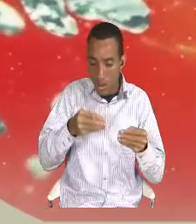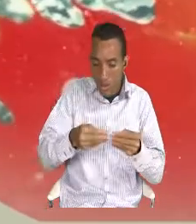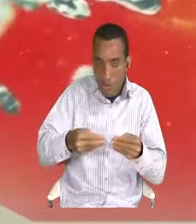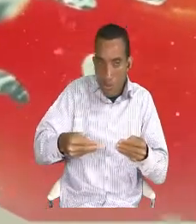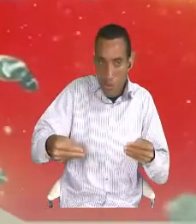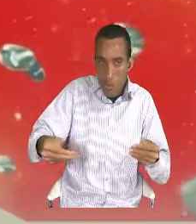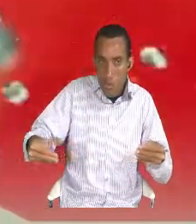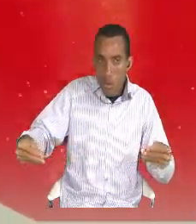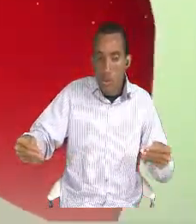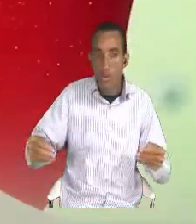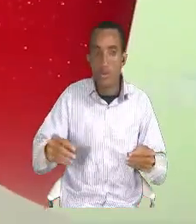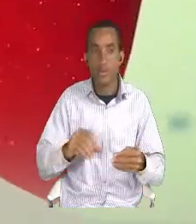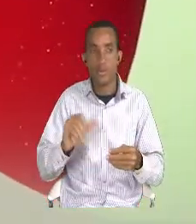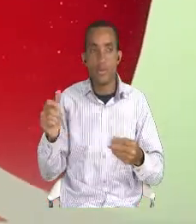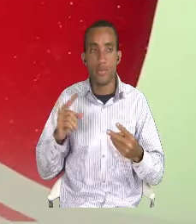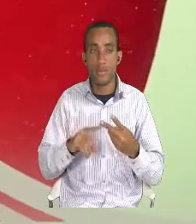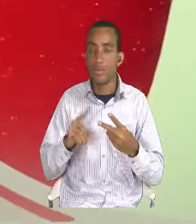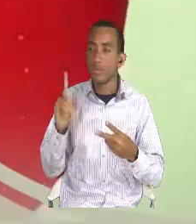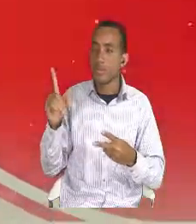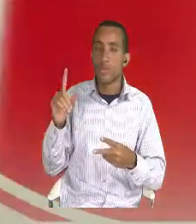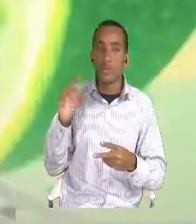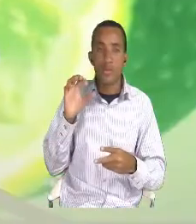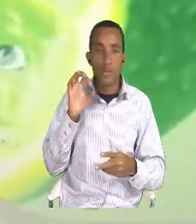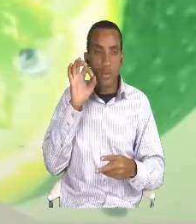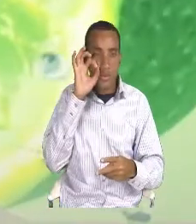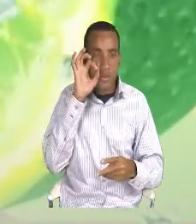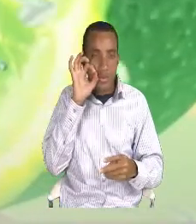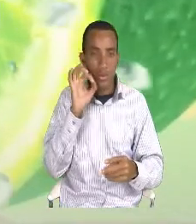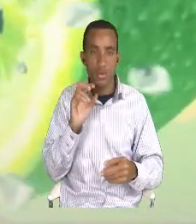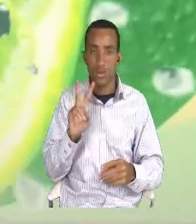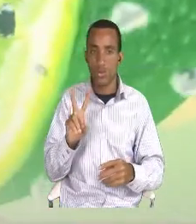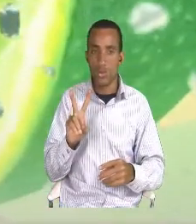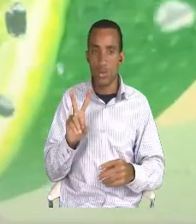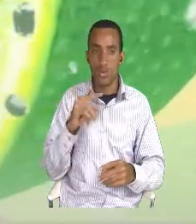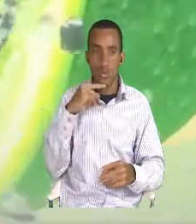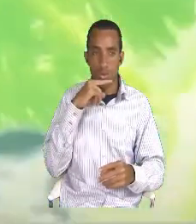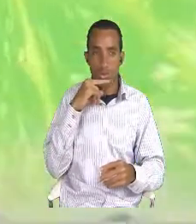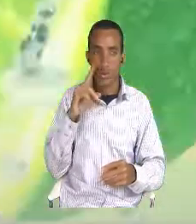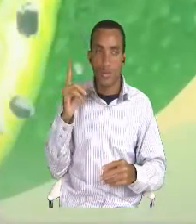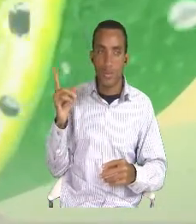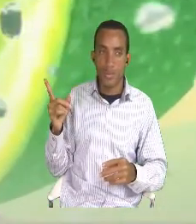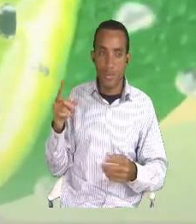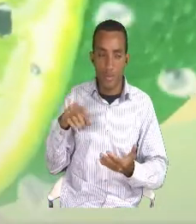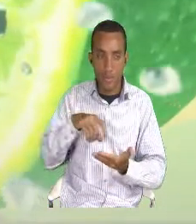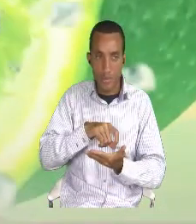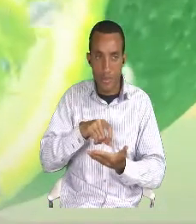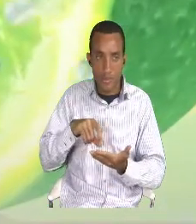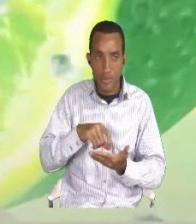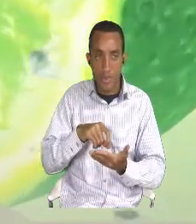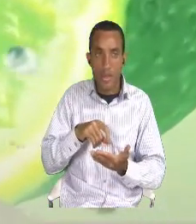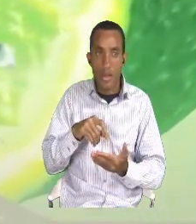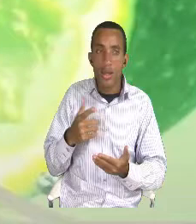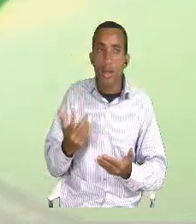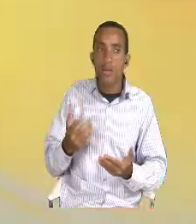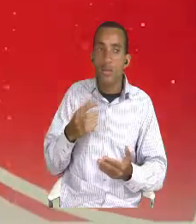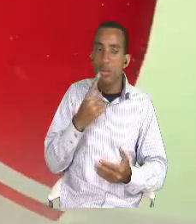napolitana, 2 tomates rojos, 100 gramos de queso parmesano, ajo, sal, cilantro.